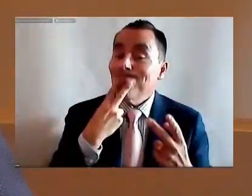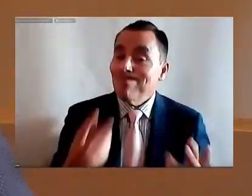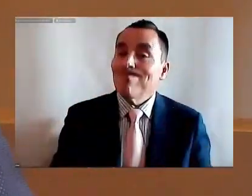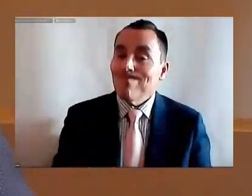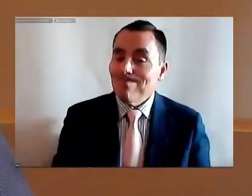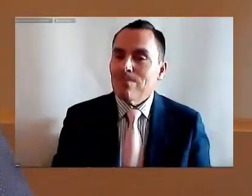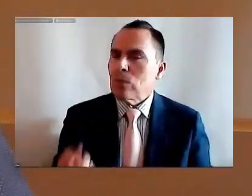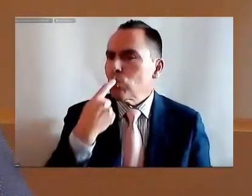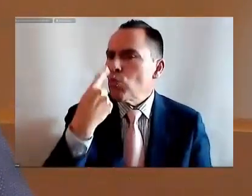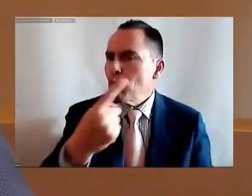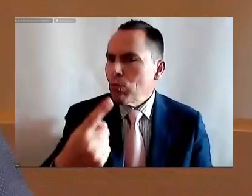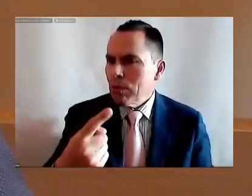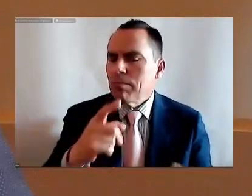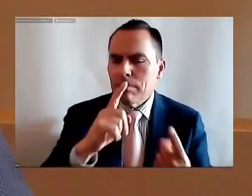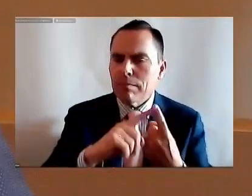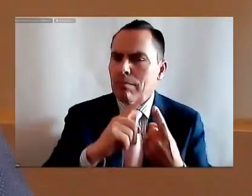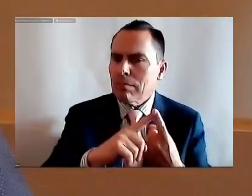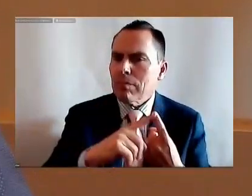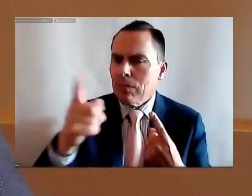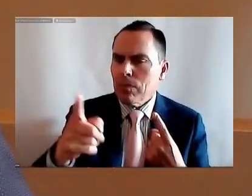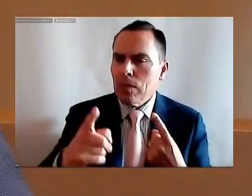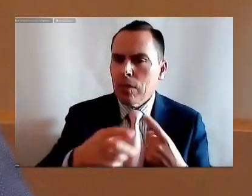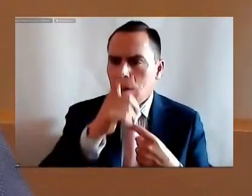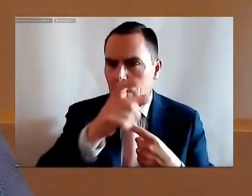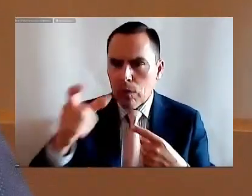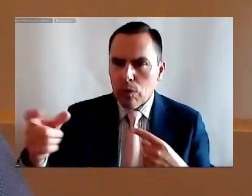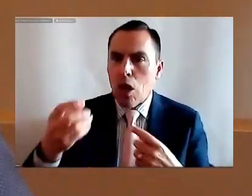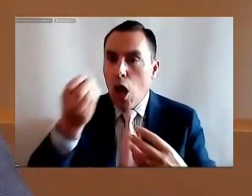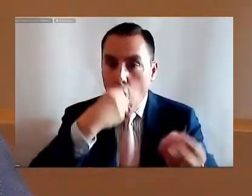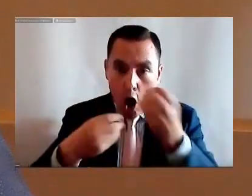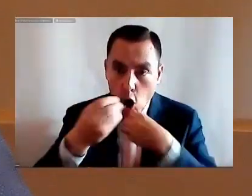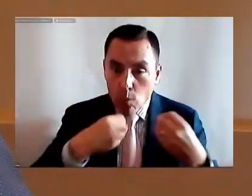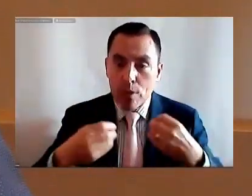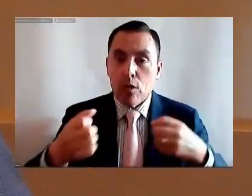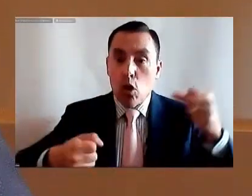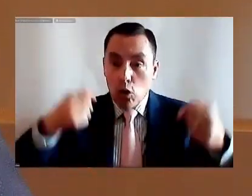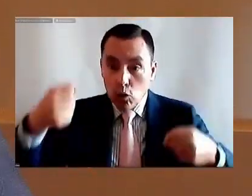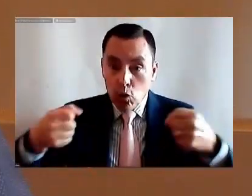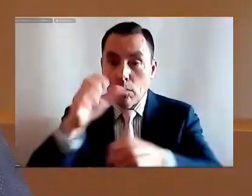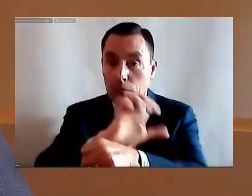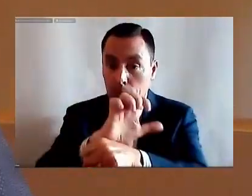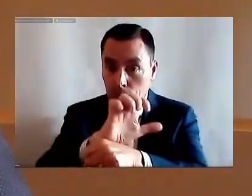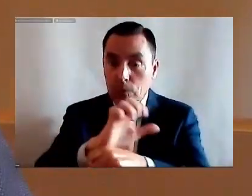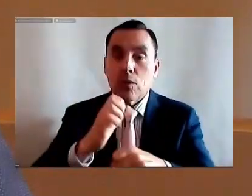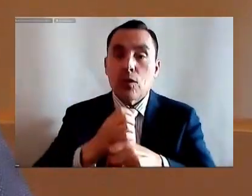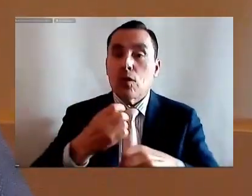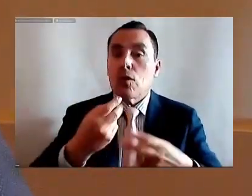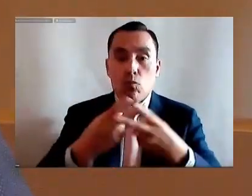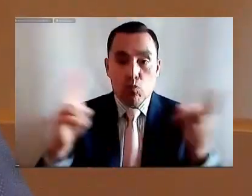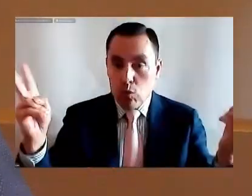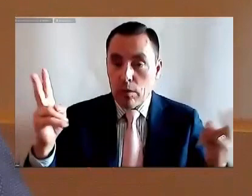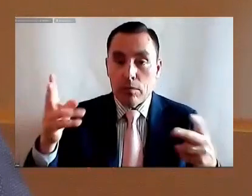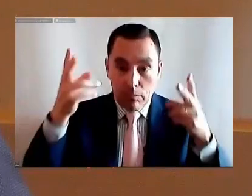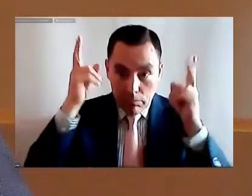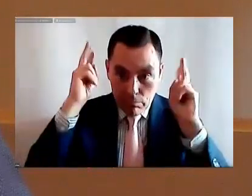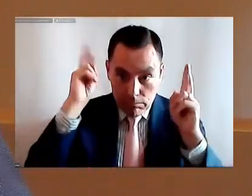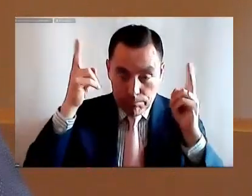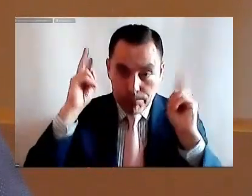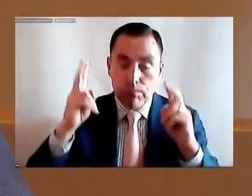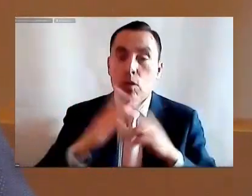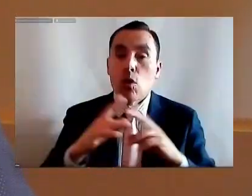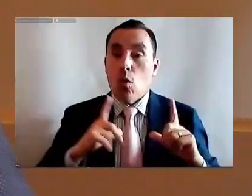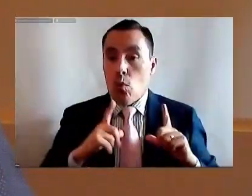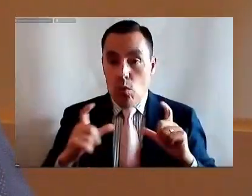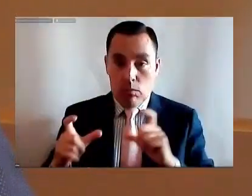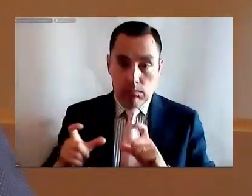Si las personas que reparten comida, los choferes de locomoción pública, las labores de guardia, etcétera,